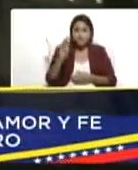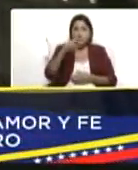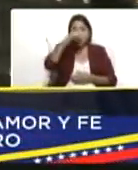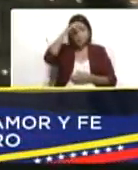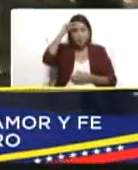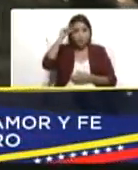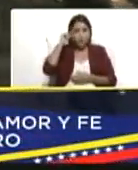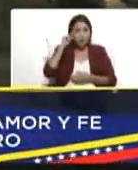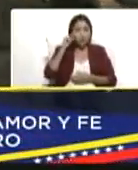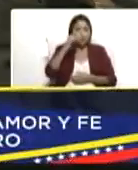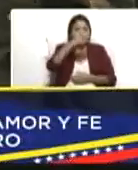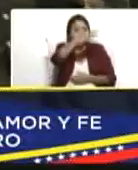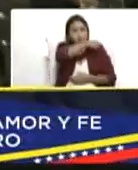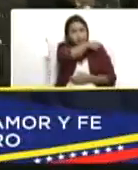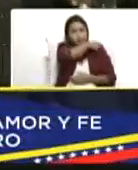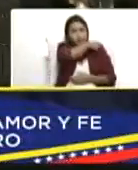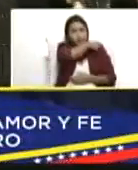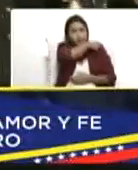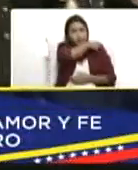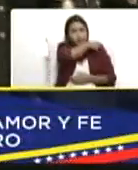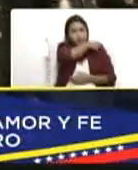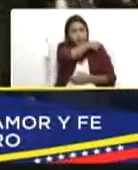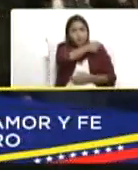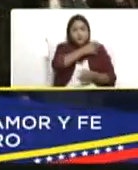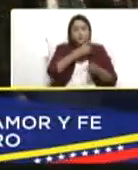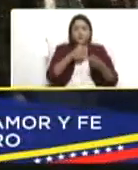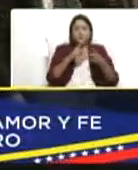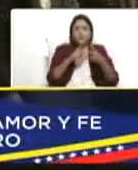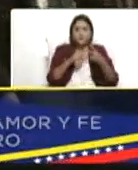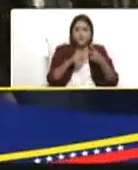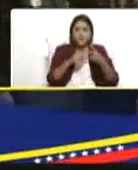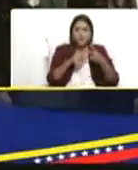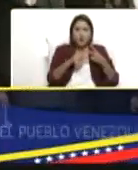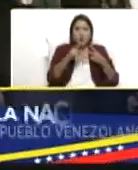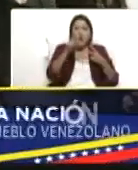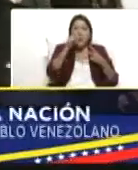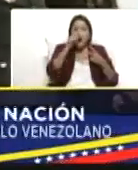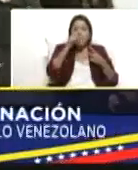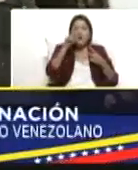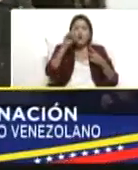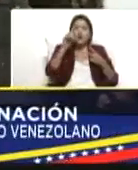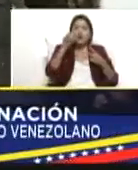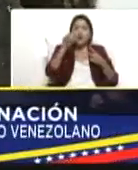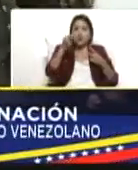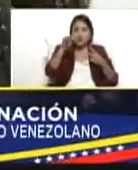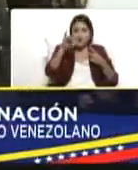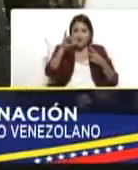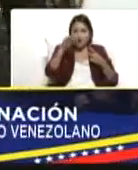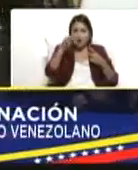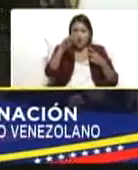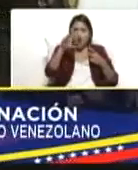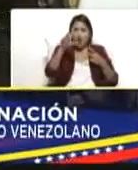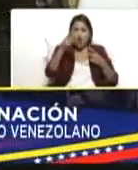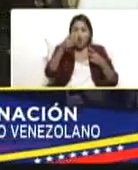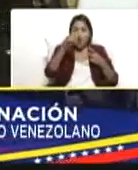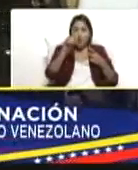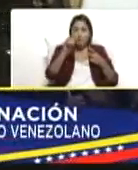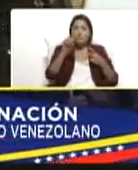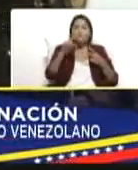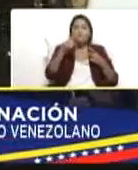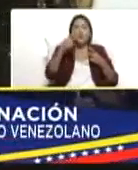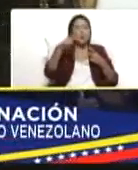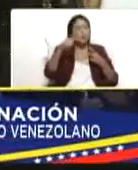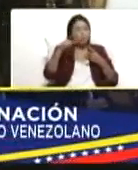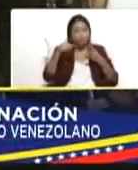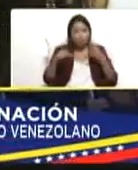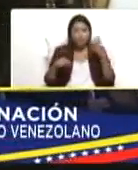López general en jefe domingo Antonio Hernández Lares y todos los oficiales presentes